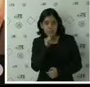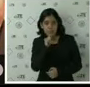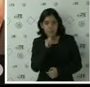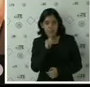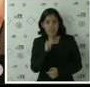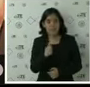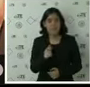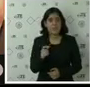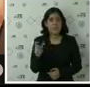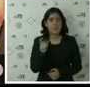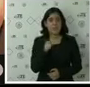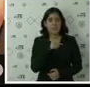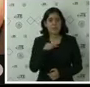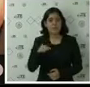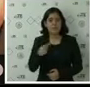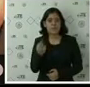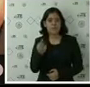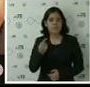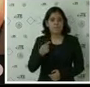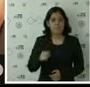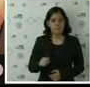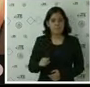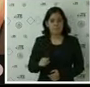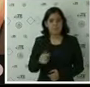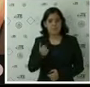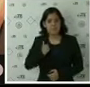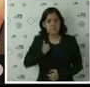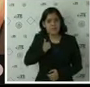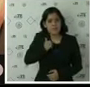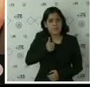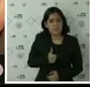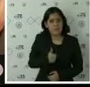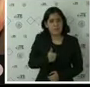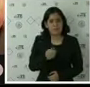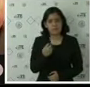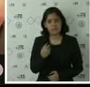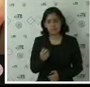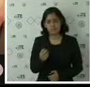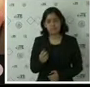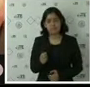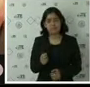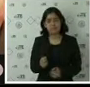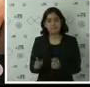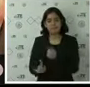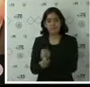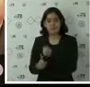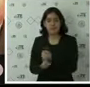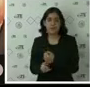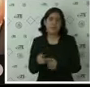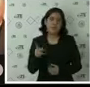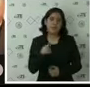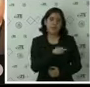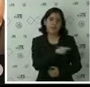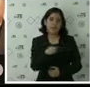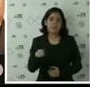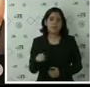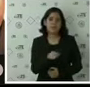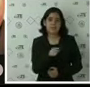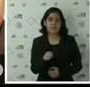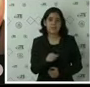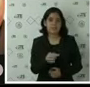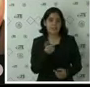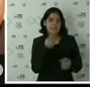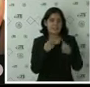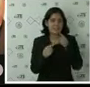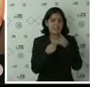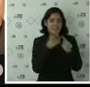porque no hay argumentos, no hay razones. No tenemos la razón. Y ustedes han dado un gran ejercicio de empatía y de diálogo del que, perdón